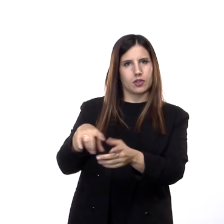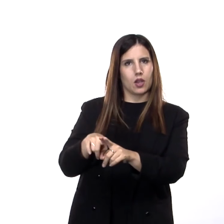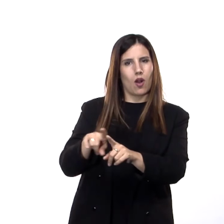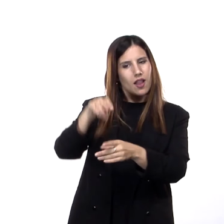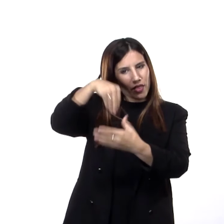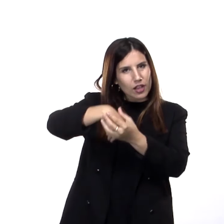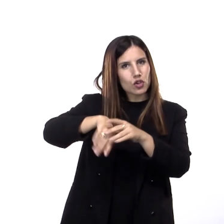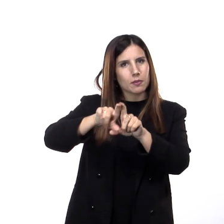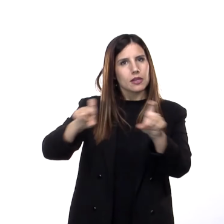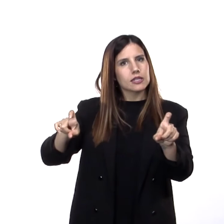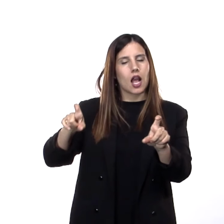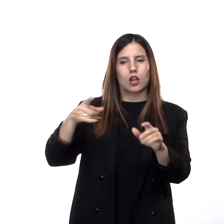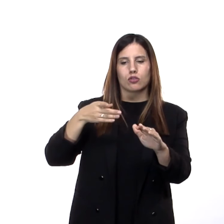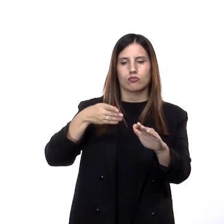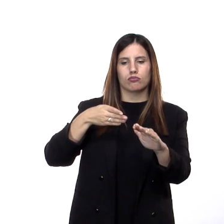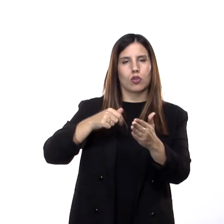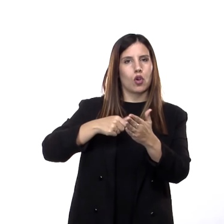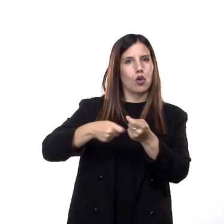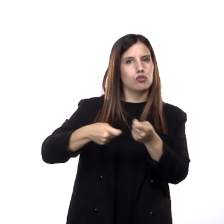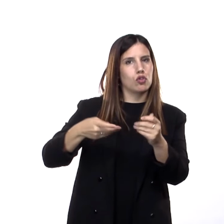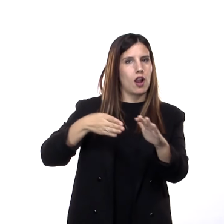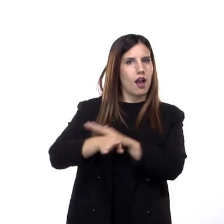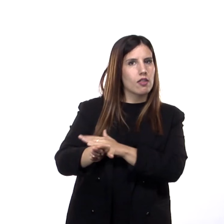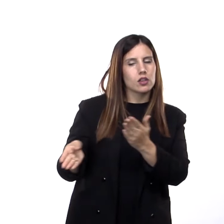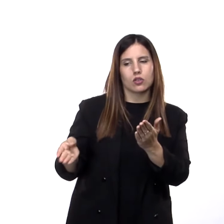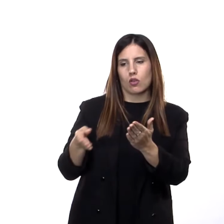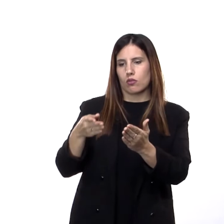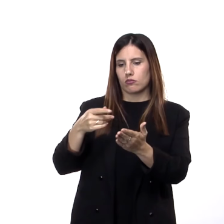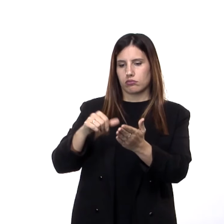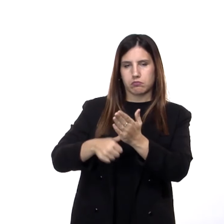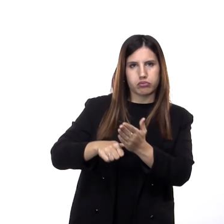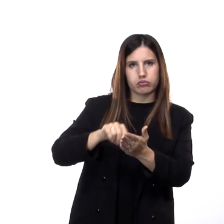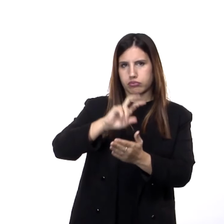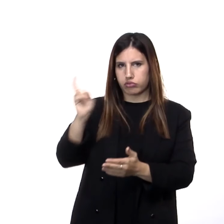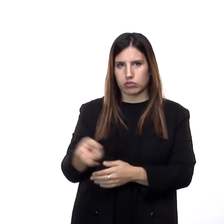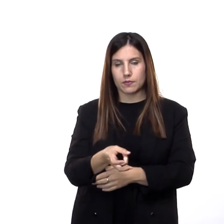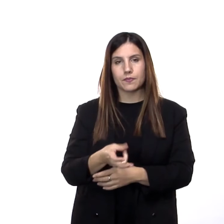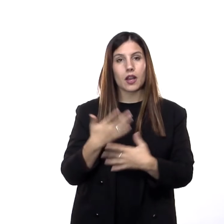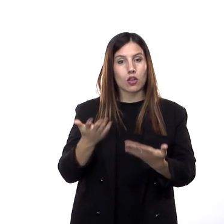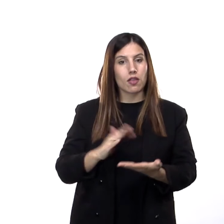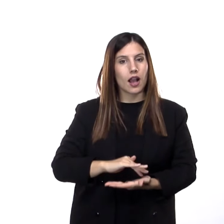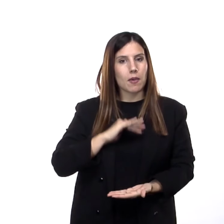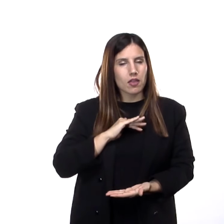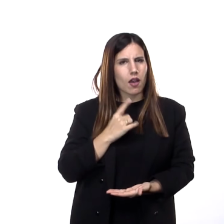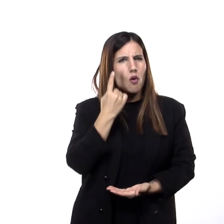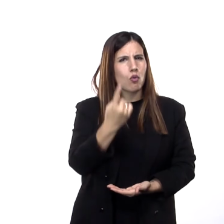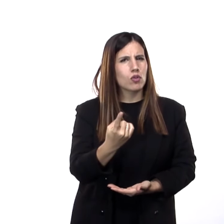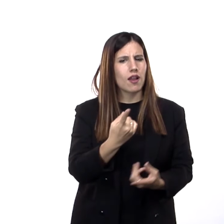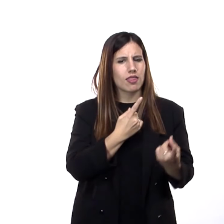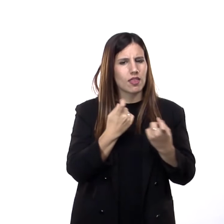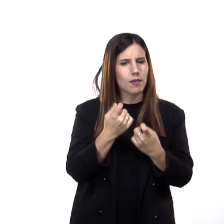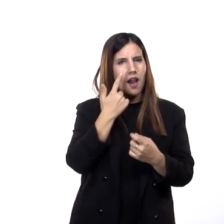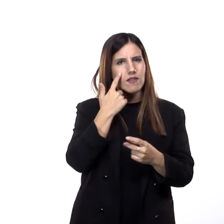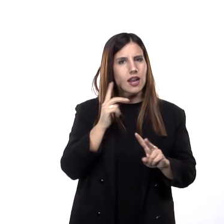controles de accesos etcétera ahora digitalizarse hay que seguir manteniendo entonces una discapacidad que tiene que tener es controlar qué activos y qué